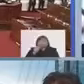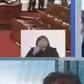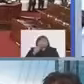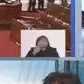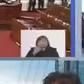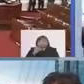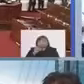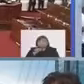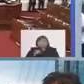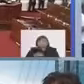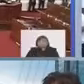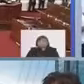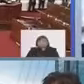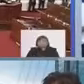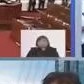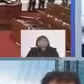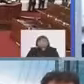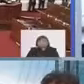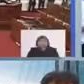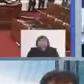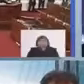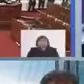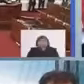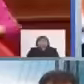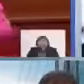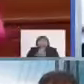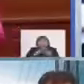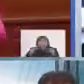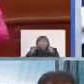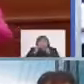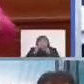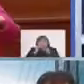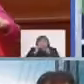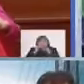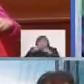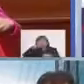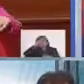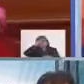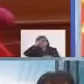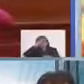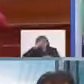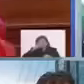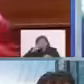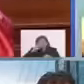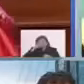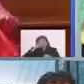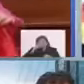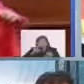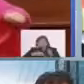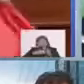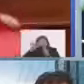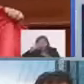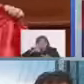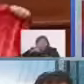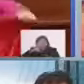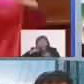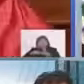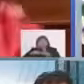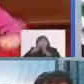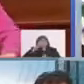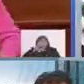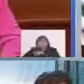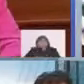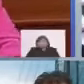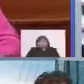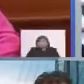el comunicado, es muy breve. El Comando Conjunto de las Fuerzas Armadas y la Policía Nacional del Perú ponen en conocimiento a la opinión pública lo siguiente. Las Fuerzas